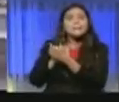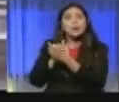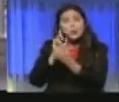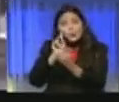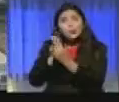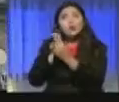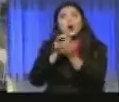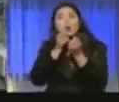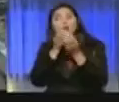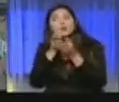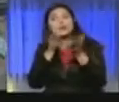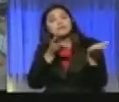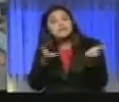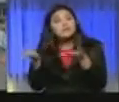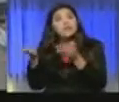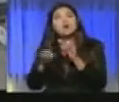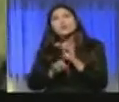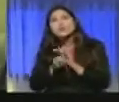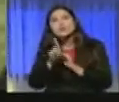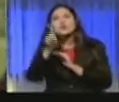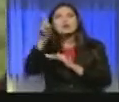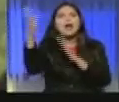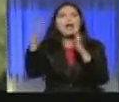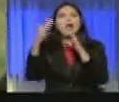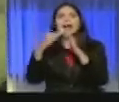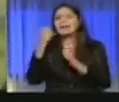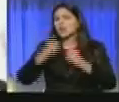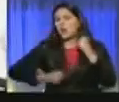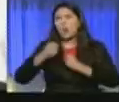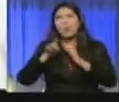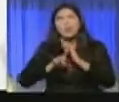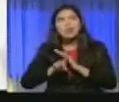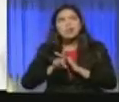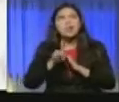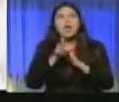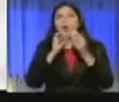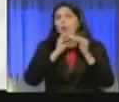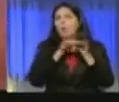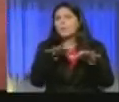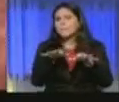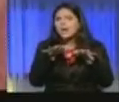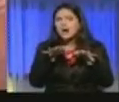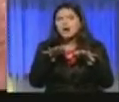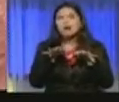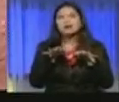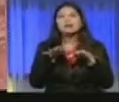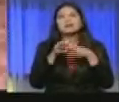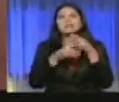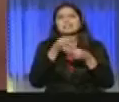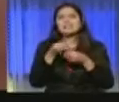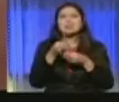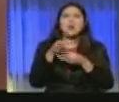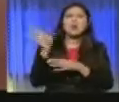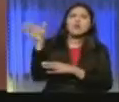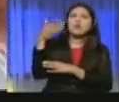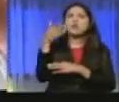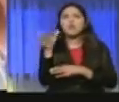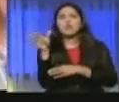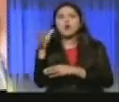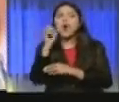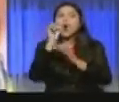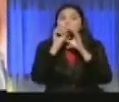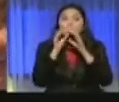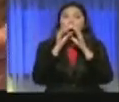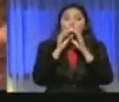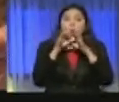iba invitando. Subí a la casa, corriéndome entonces organizando. Hicimos unos banderines, se pegaron los globos, se